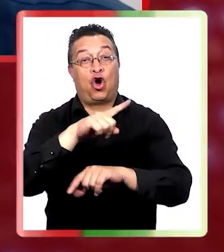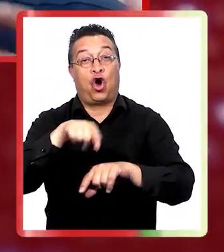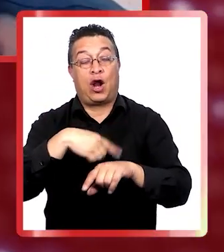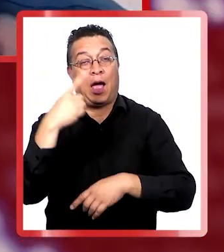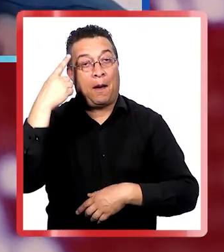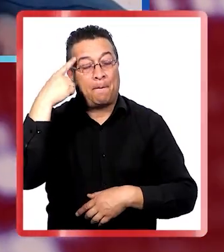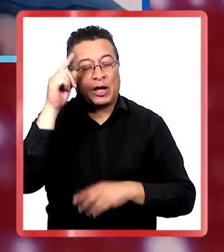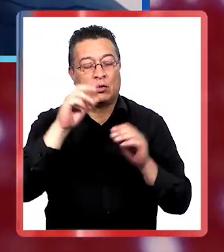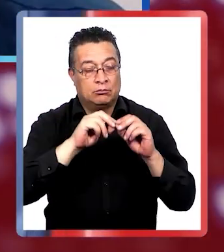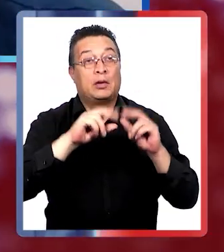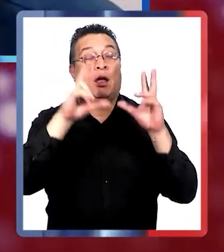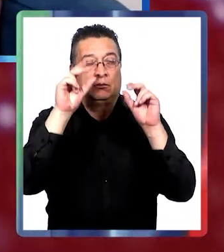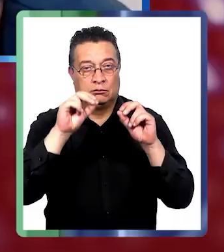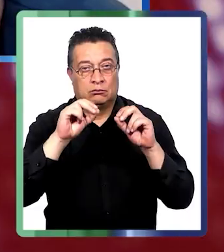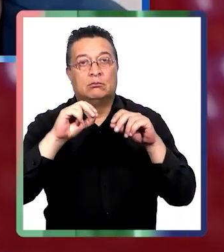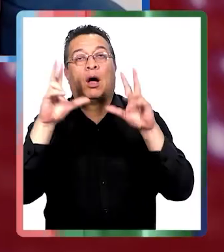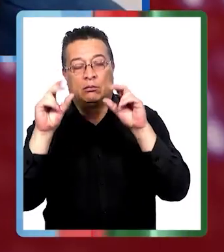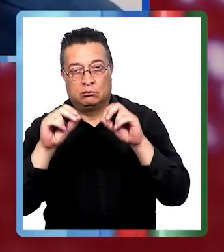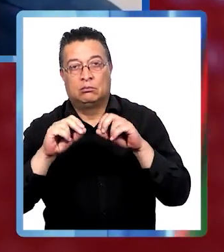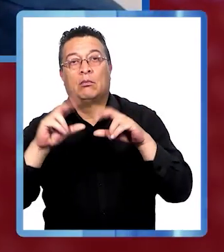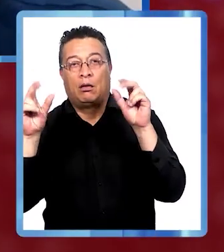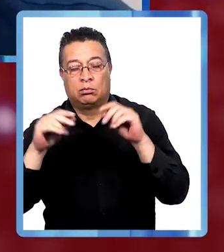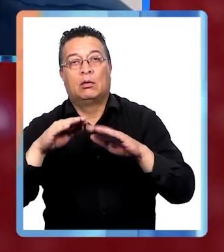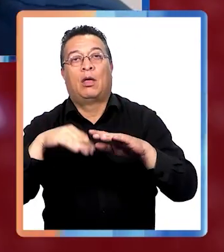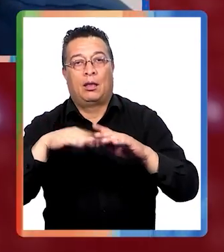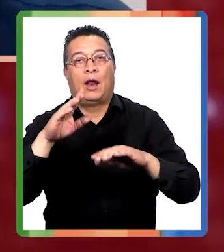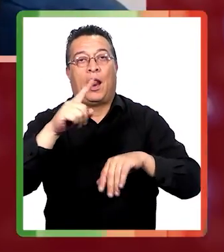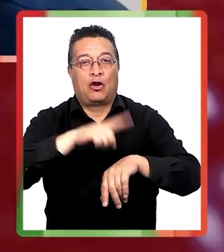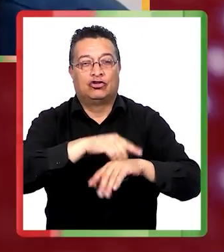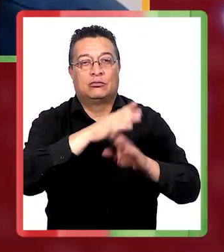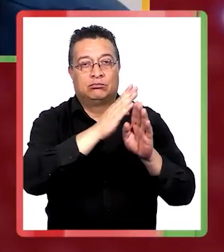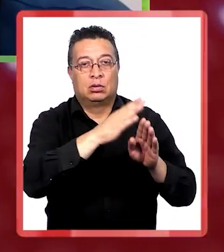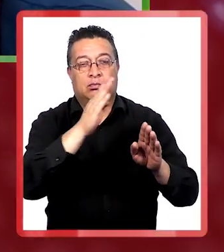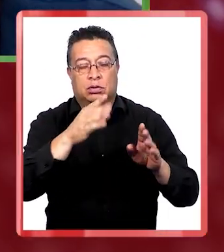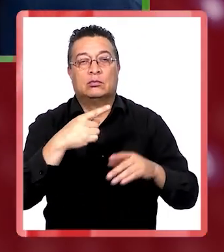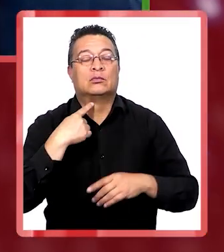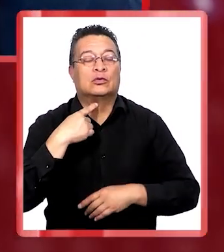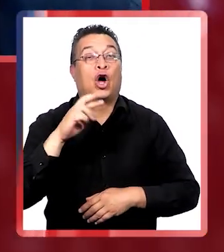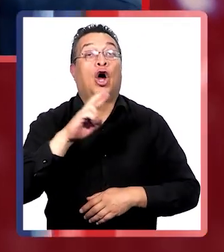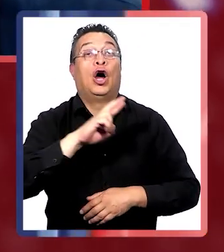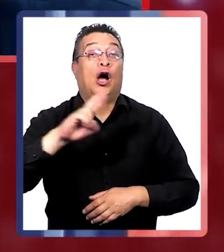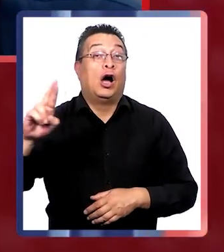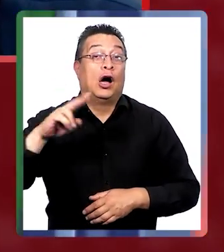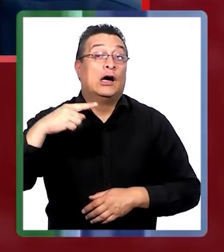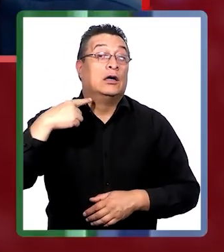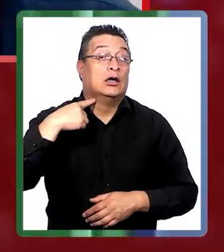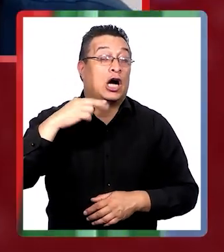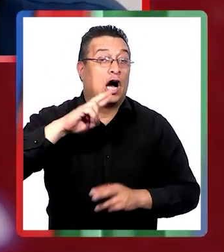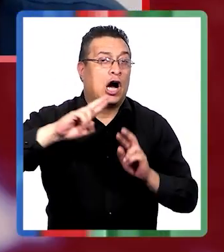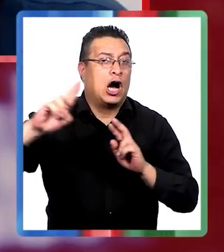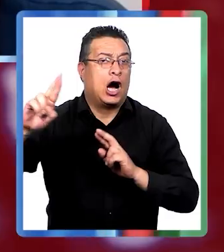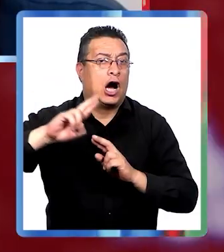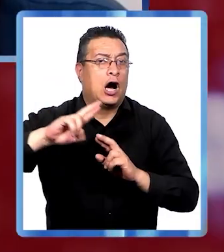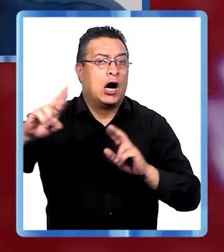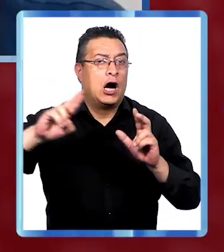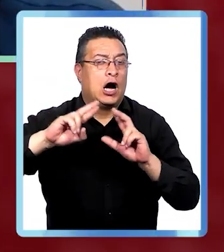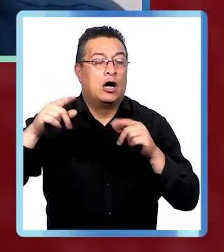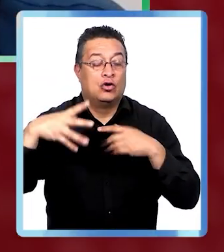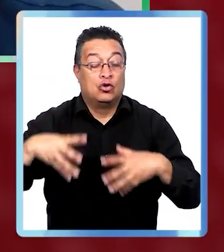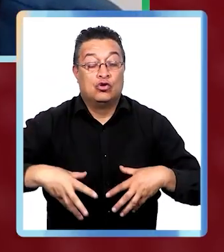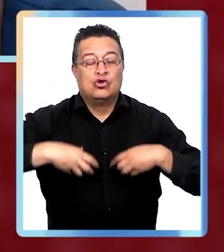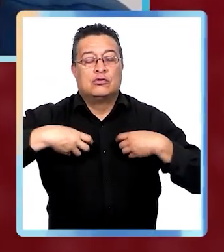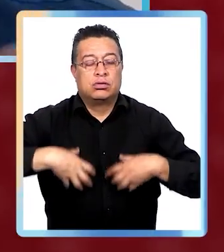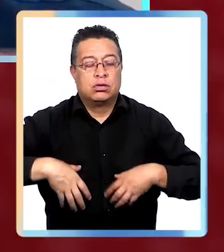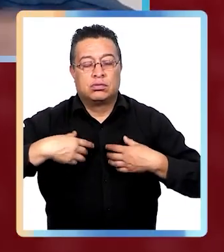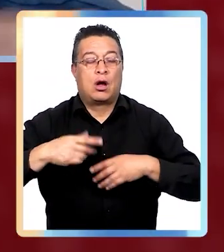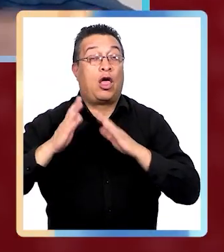horas, pero no lo están logrando y solamente se quedan en estas etapas superficiales porque los ronquidos y el evitar que pase el flujo